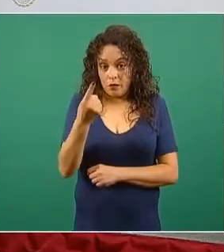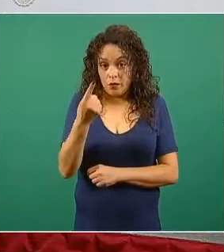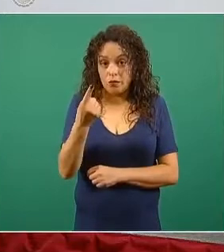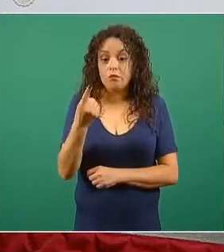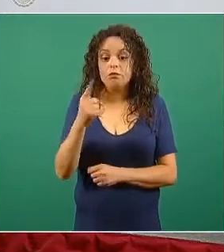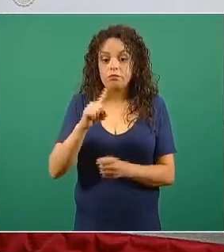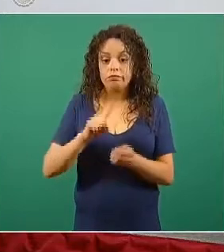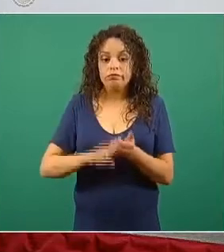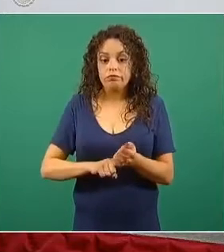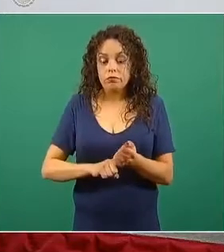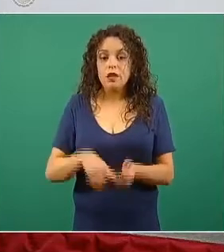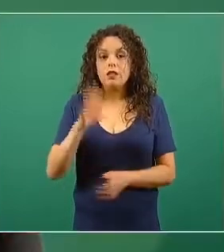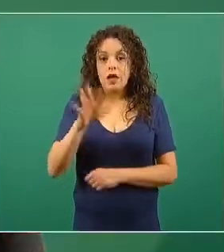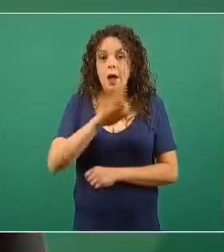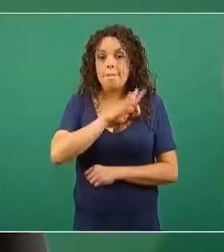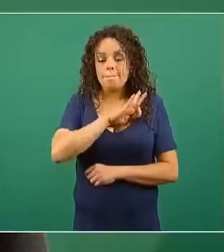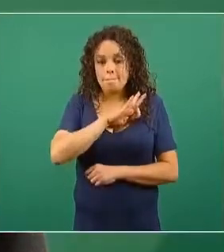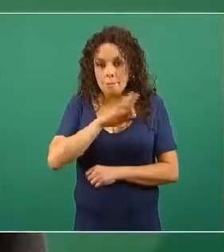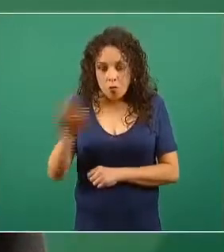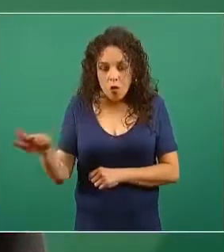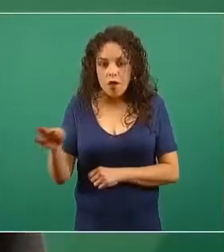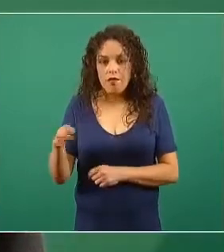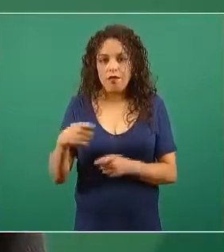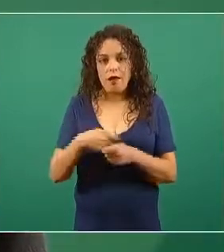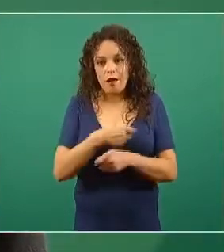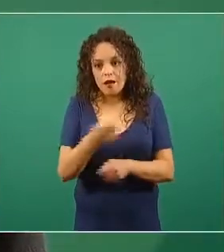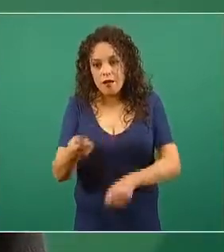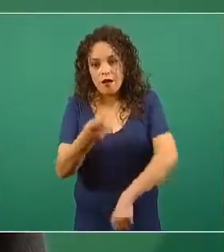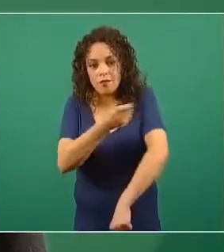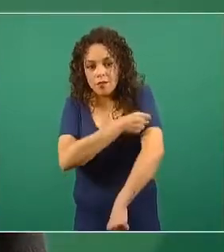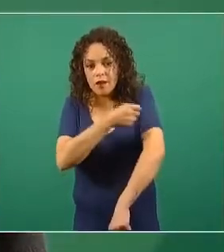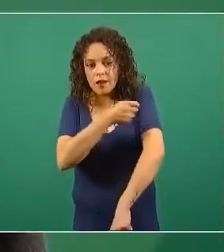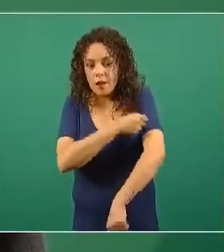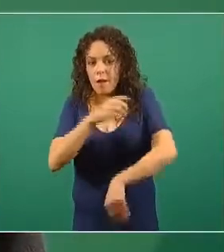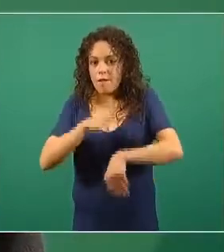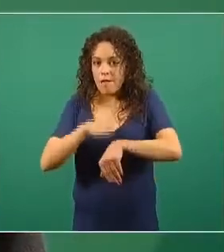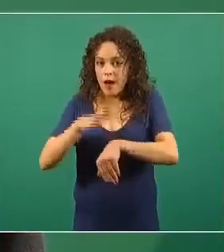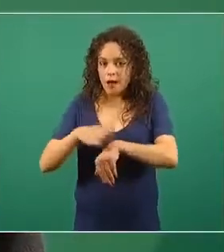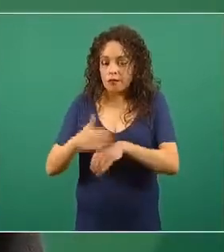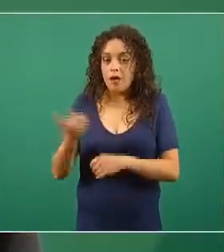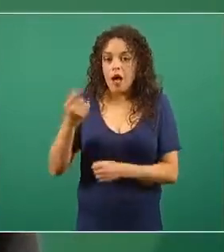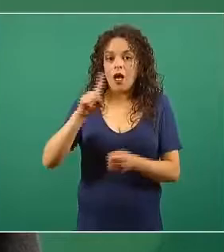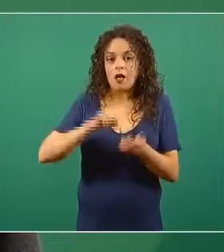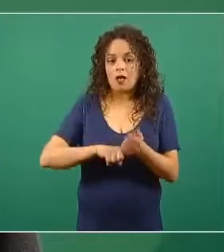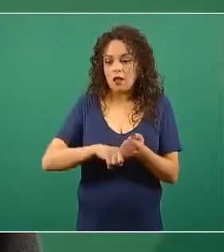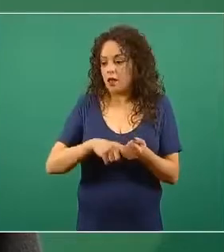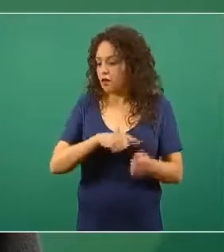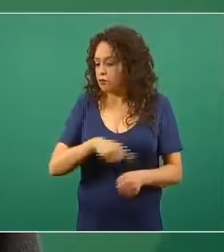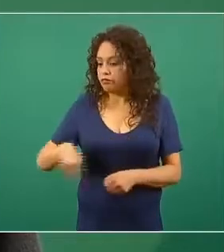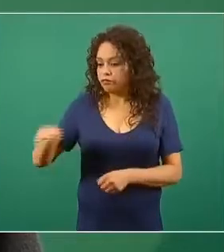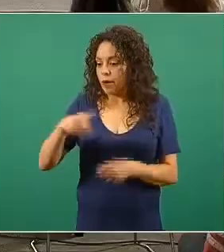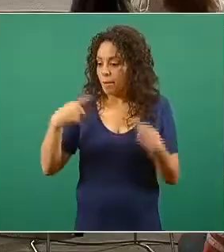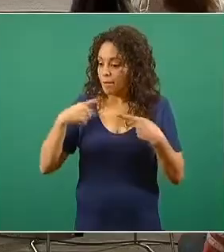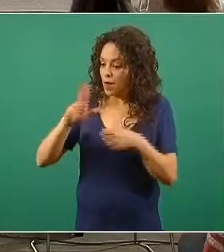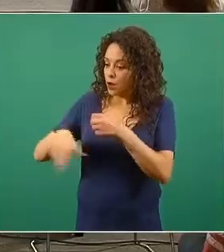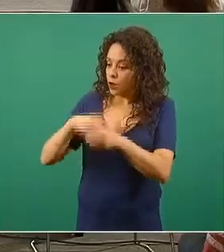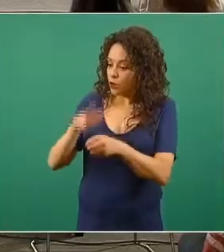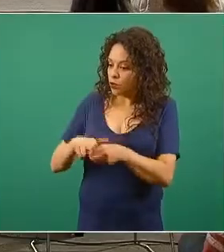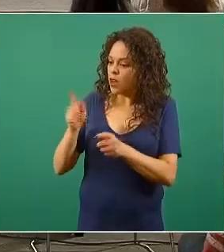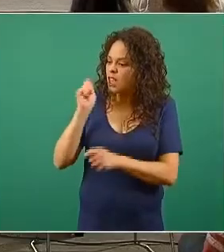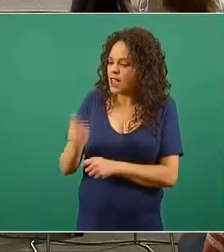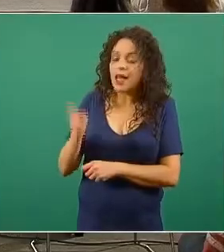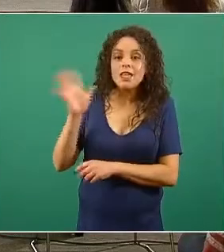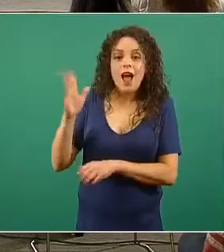de cobertura vacunal que, sumada a la cobertura natural que tienen las personas que ya enfermaron,